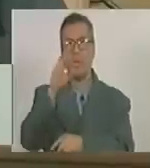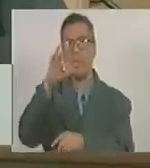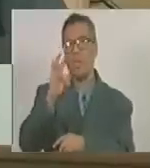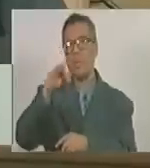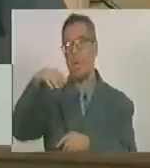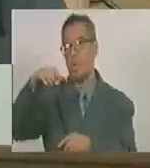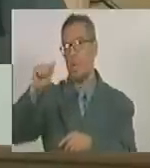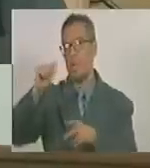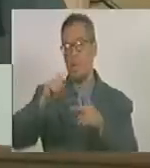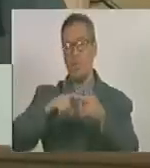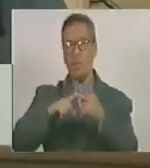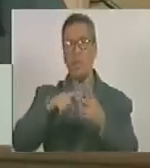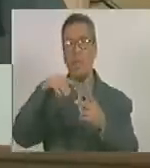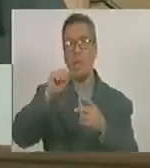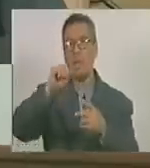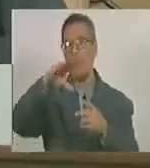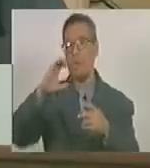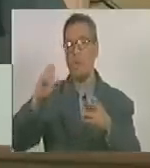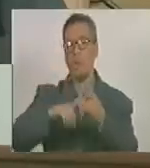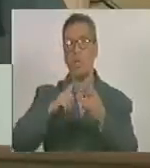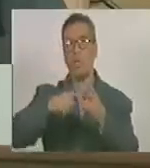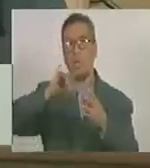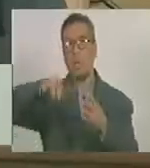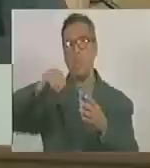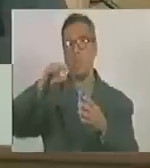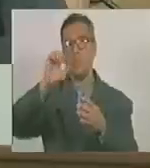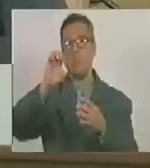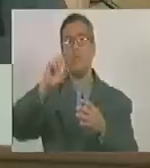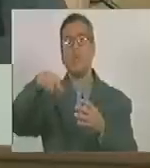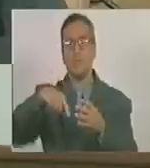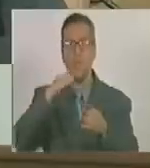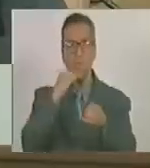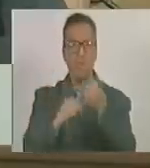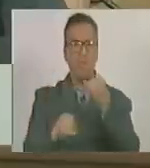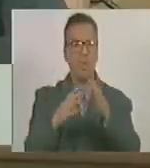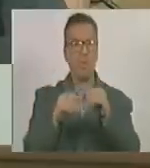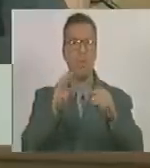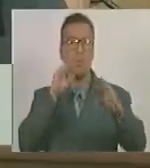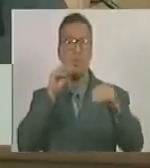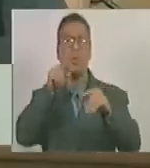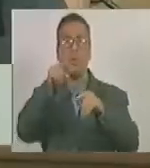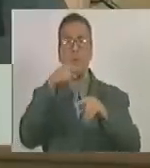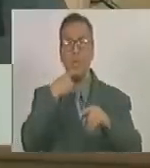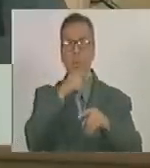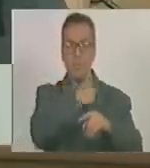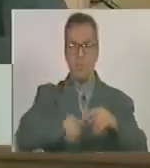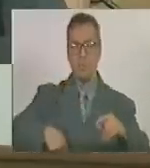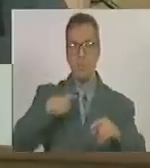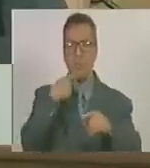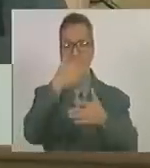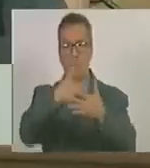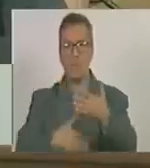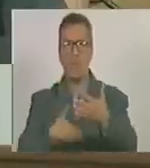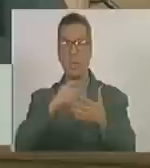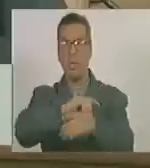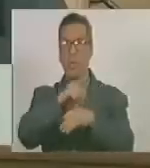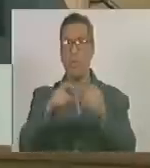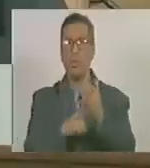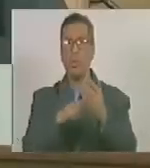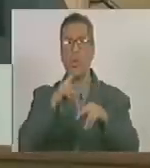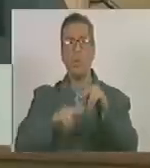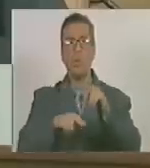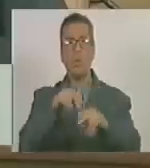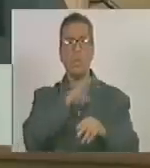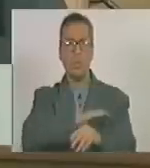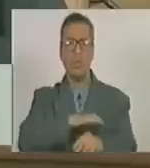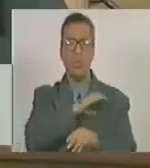Francisco Ameliach, Alfonso Campos y José Villarruel. Finalizadas las intervenciones, el presidente propuso a la plenaria la conformación